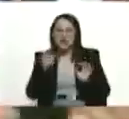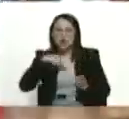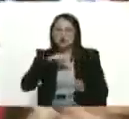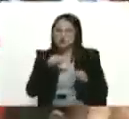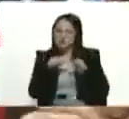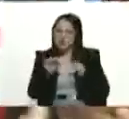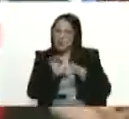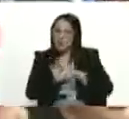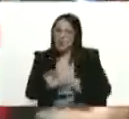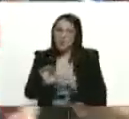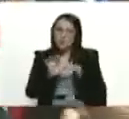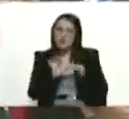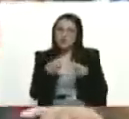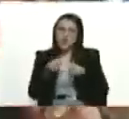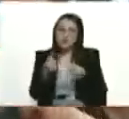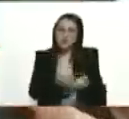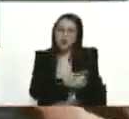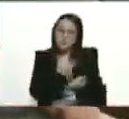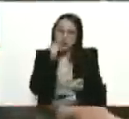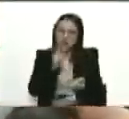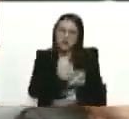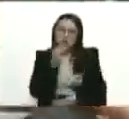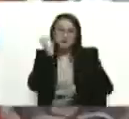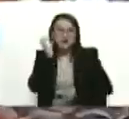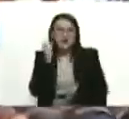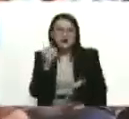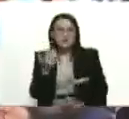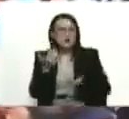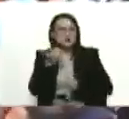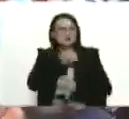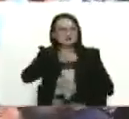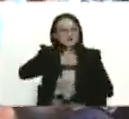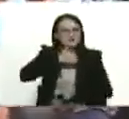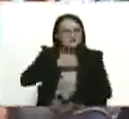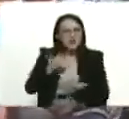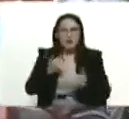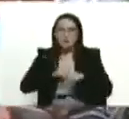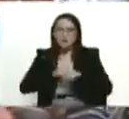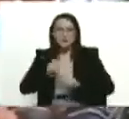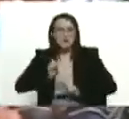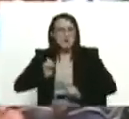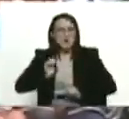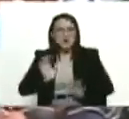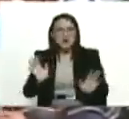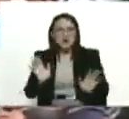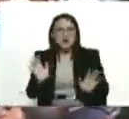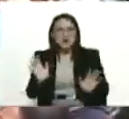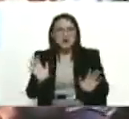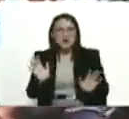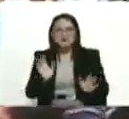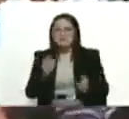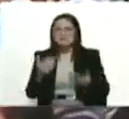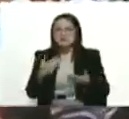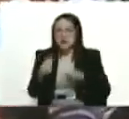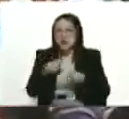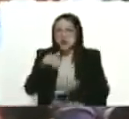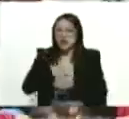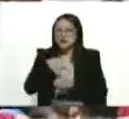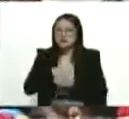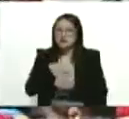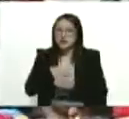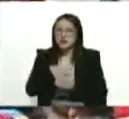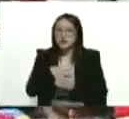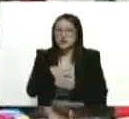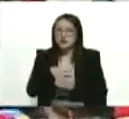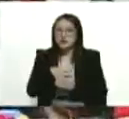como hermanos, como hermanas, para enfrentar a quien sea a la hora que sea. Si es en elecciones,